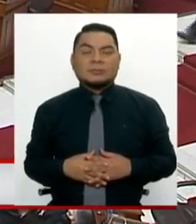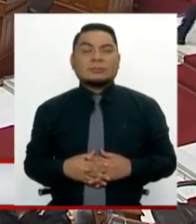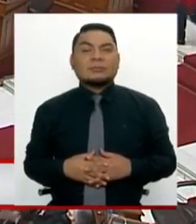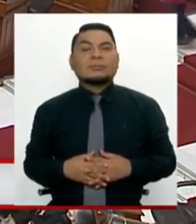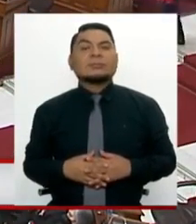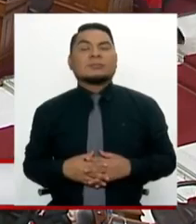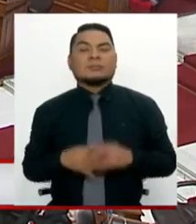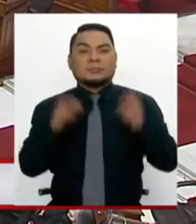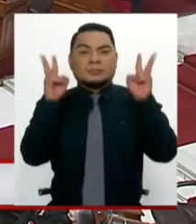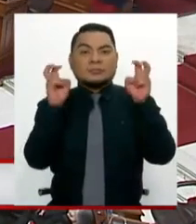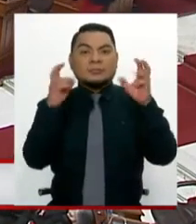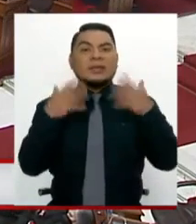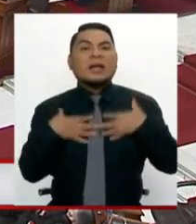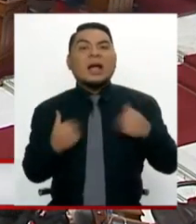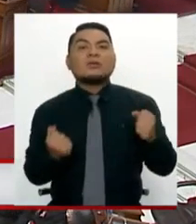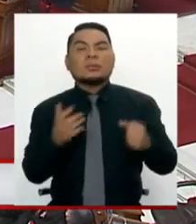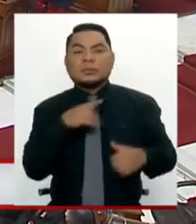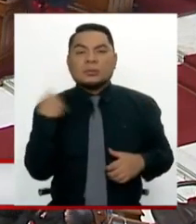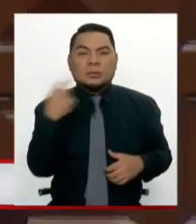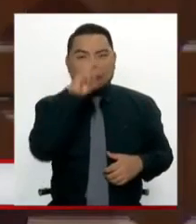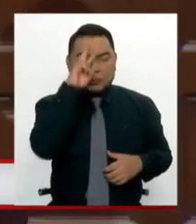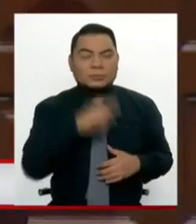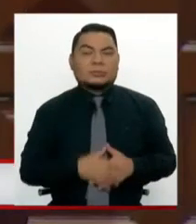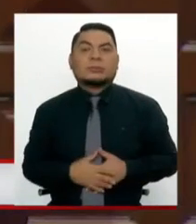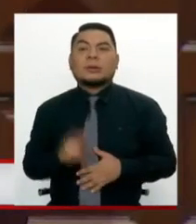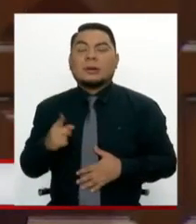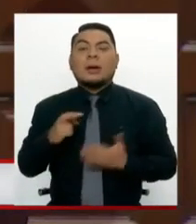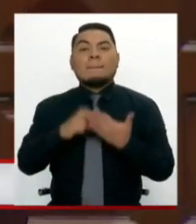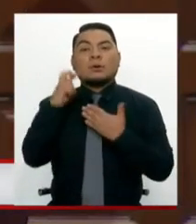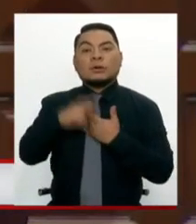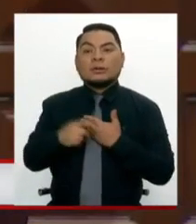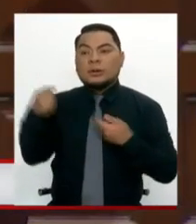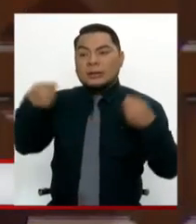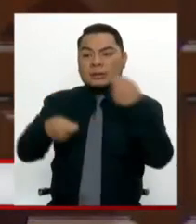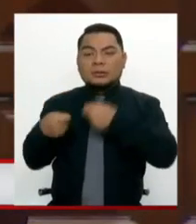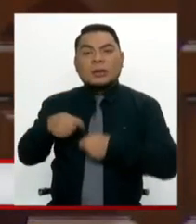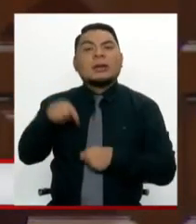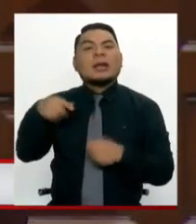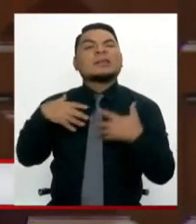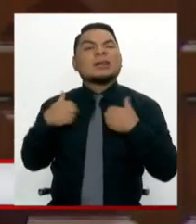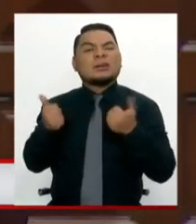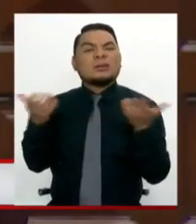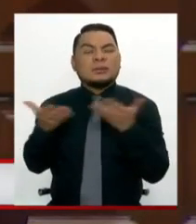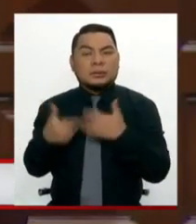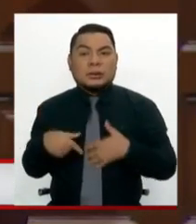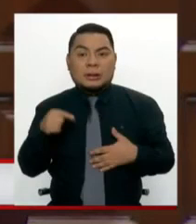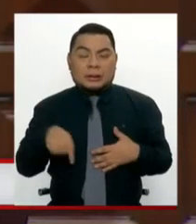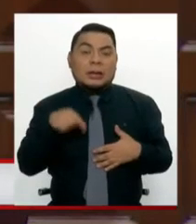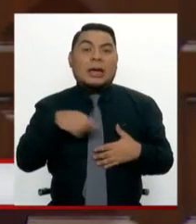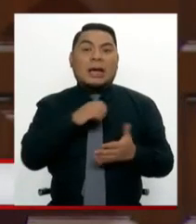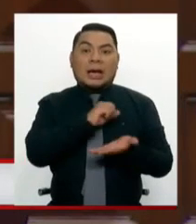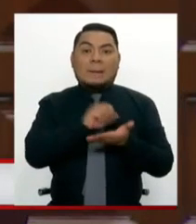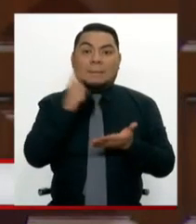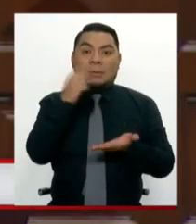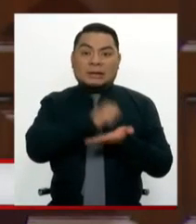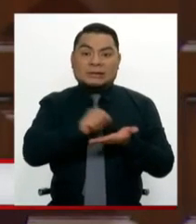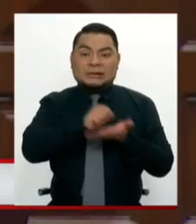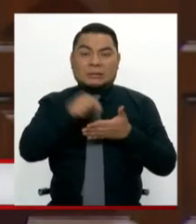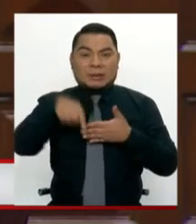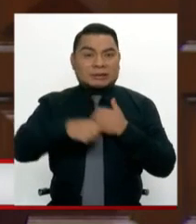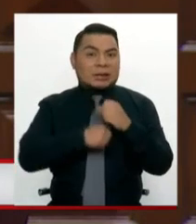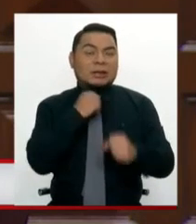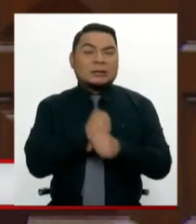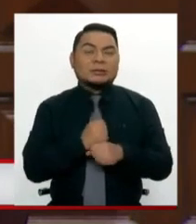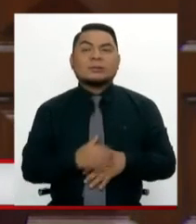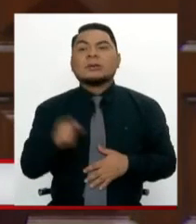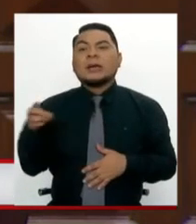Salud para el Perú. Proyecto de inversión en salud. En el primer semestre del 2022,